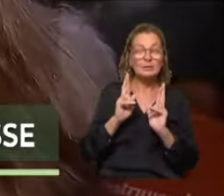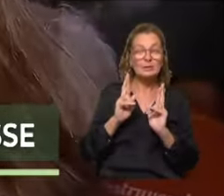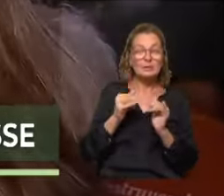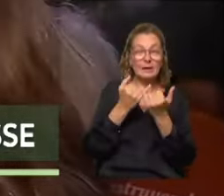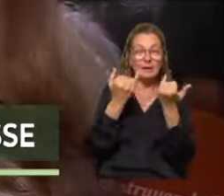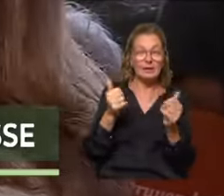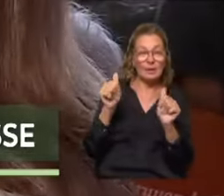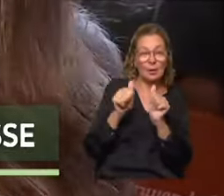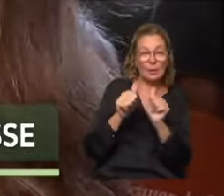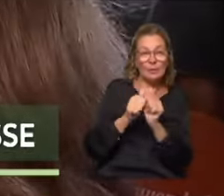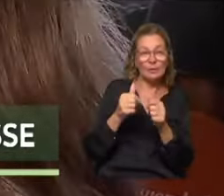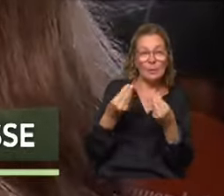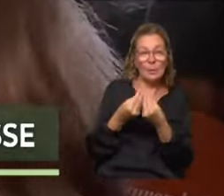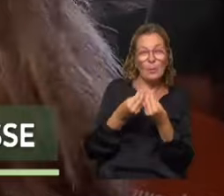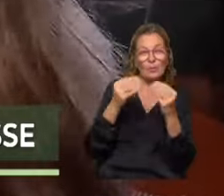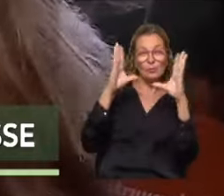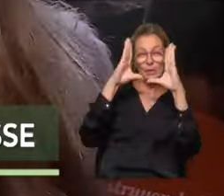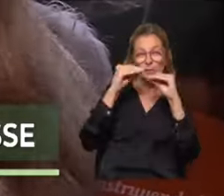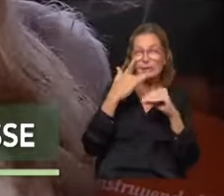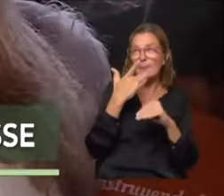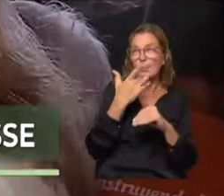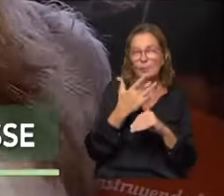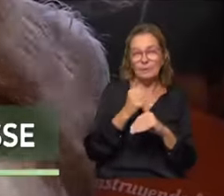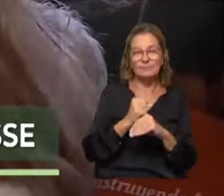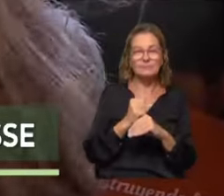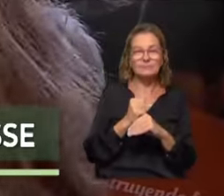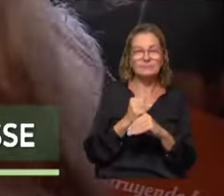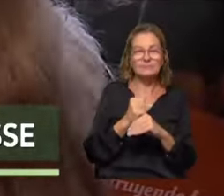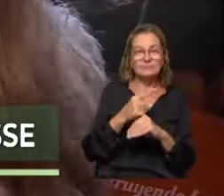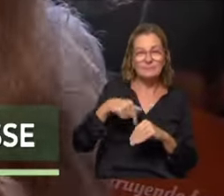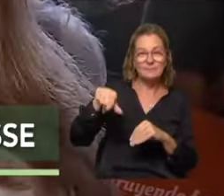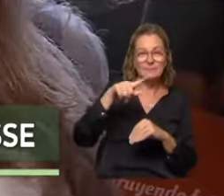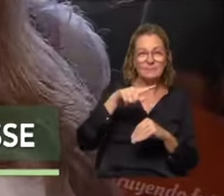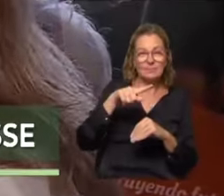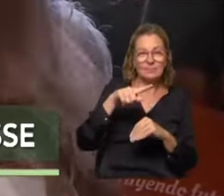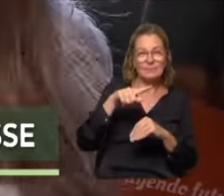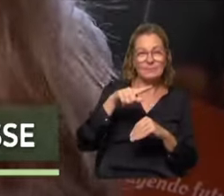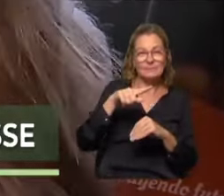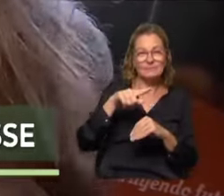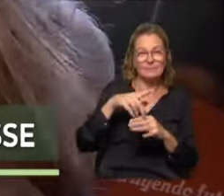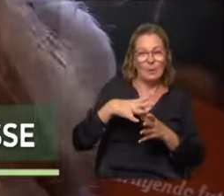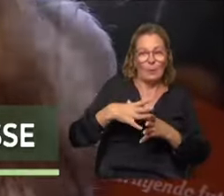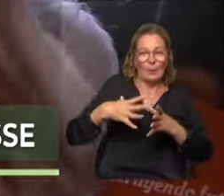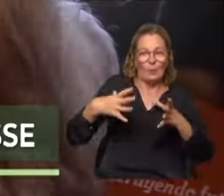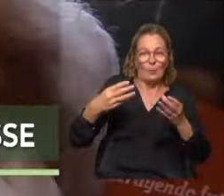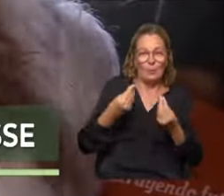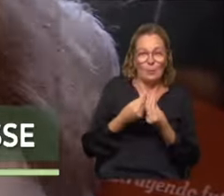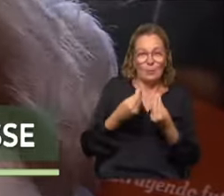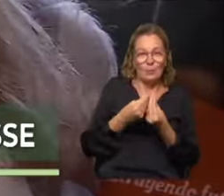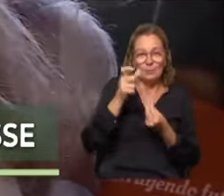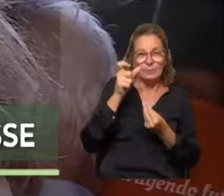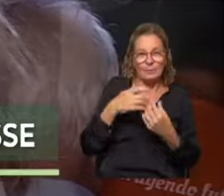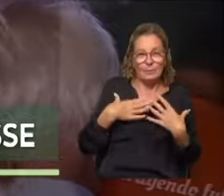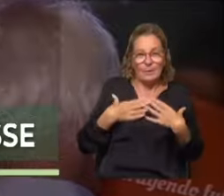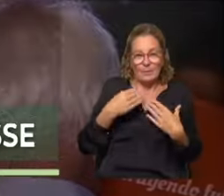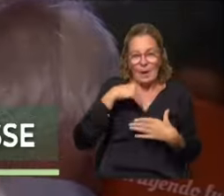día nos acompañó muchísimo, la noche está divina y esto está que explota de gente y nosotros que